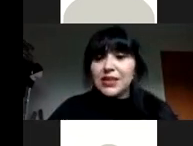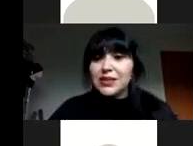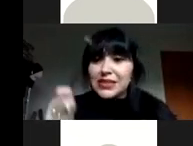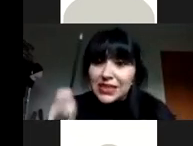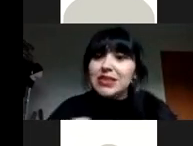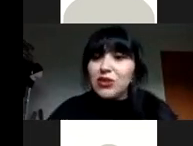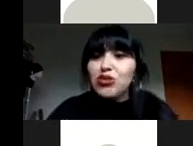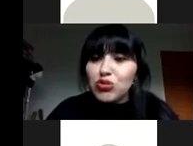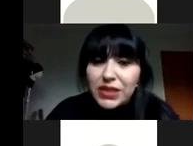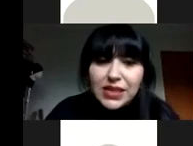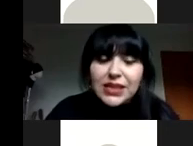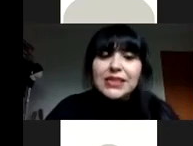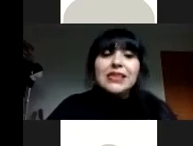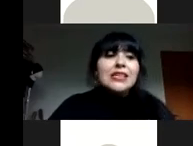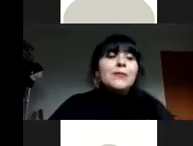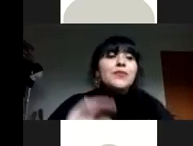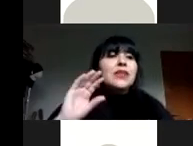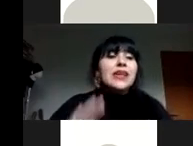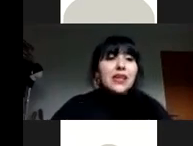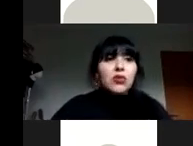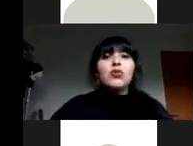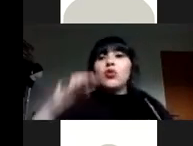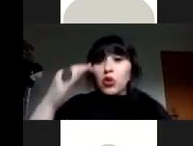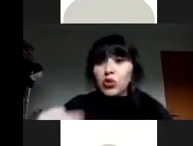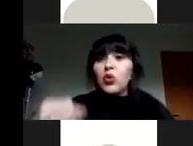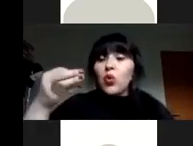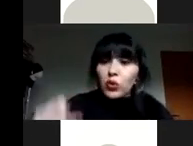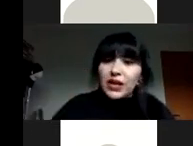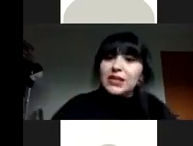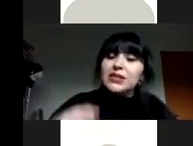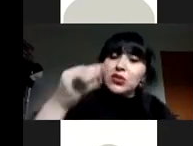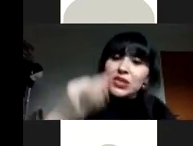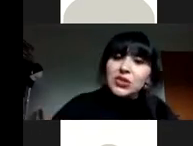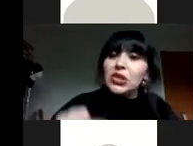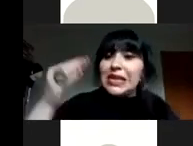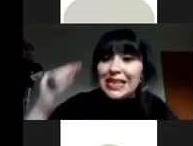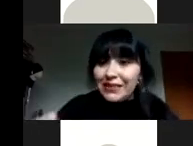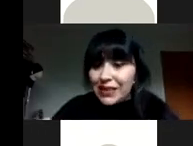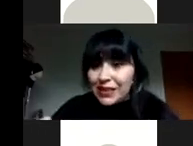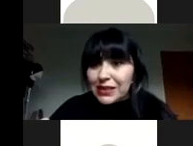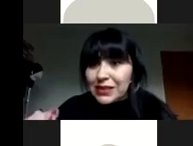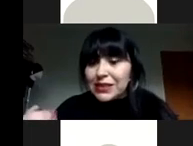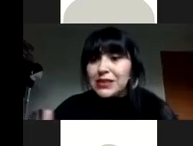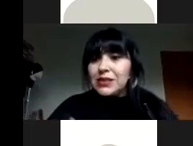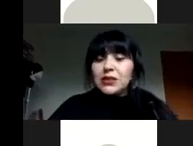semana que sí decido consumir, quedo con una intoxicación leve,